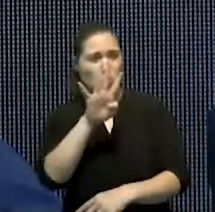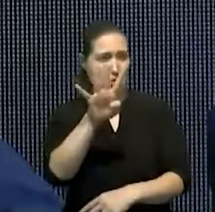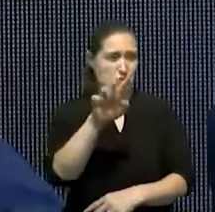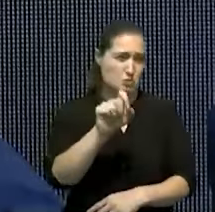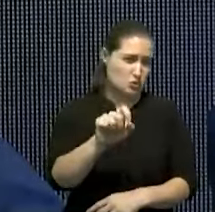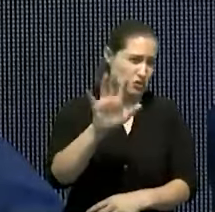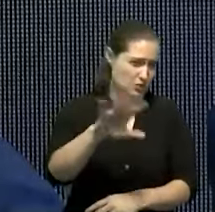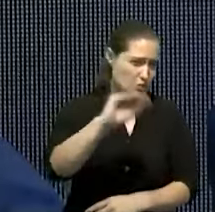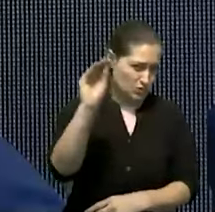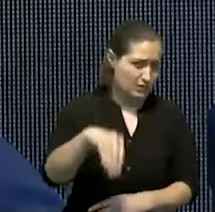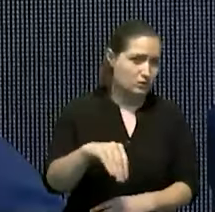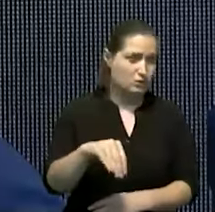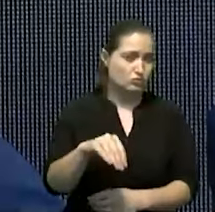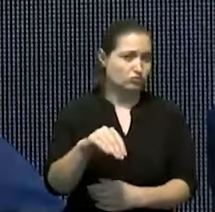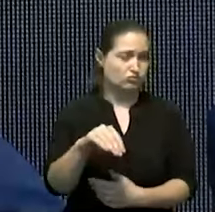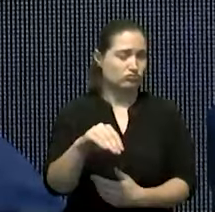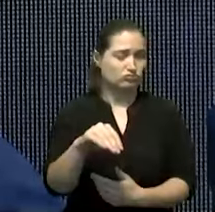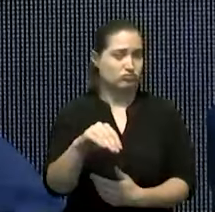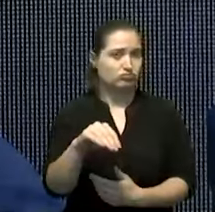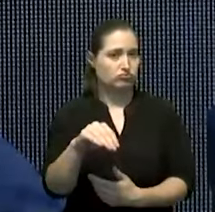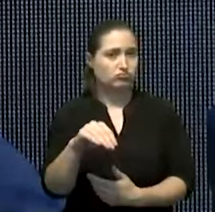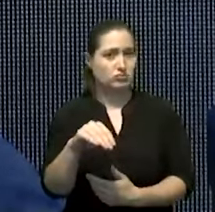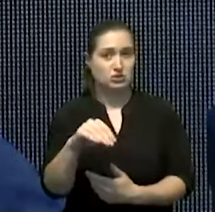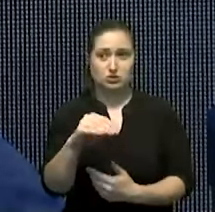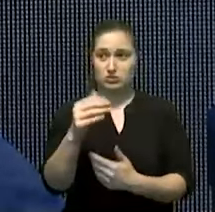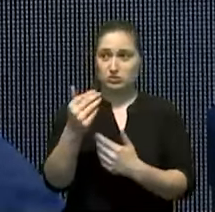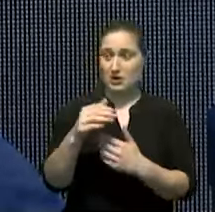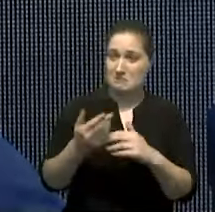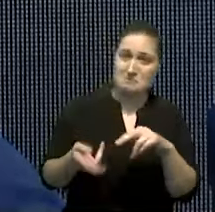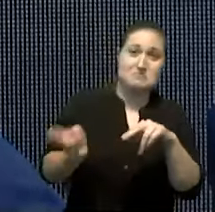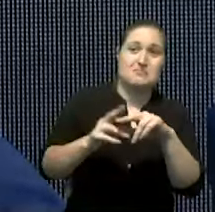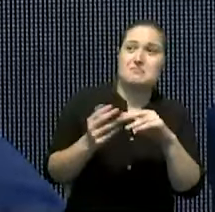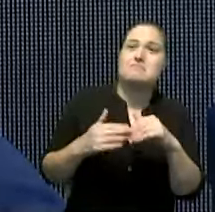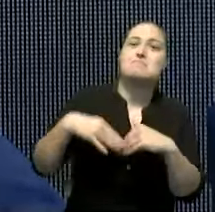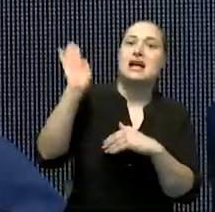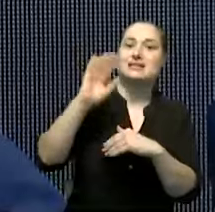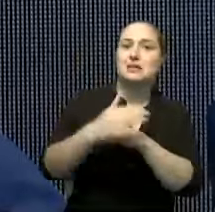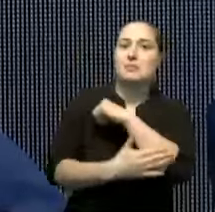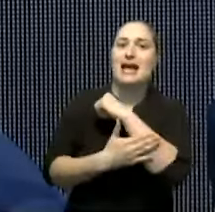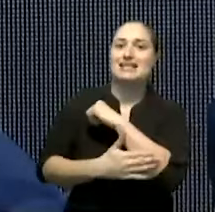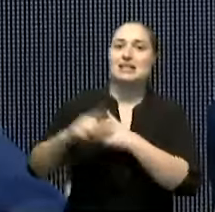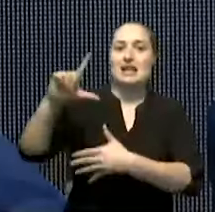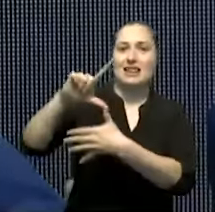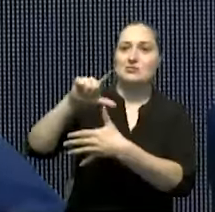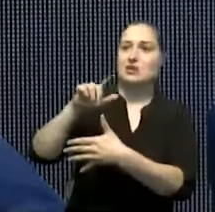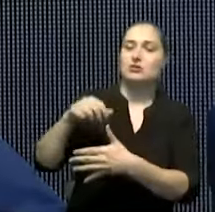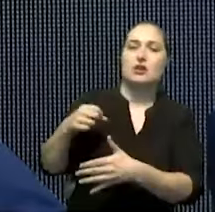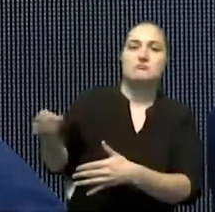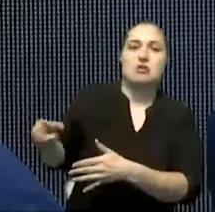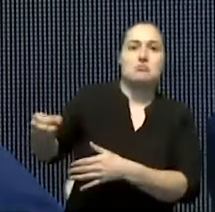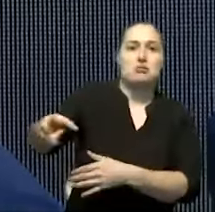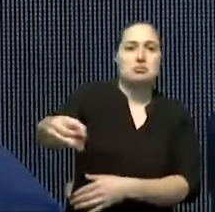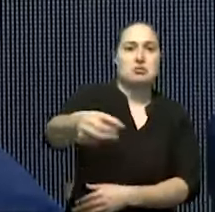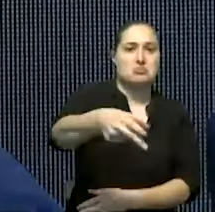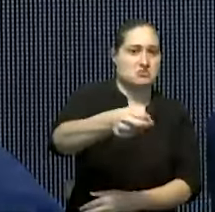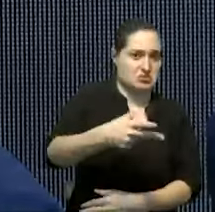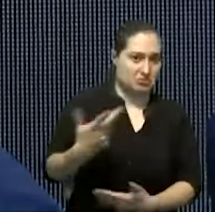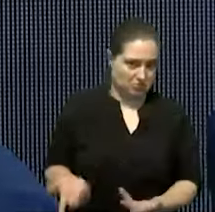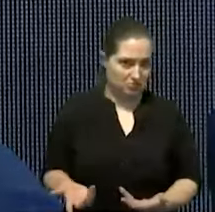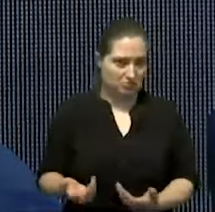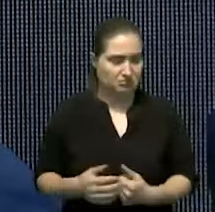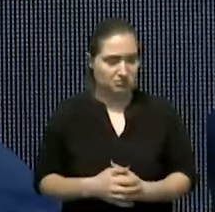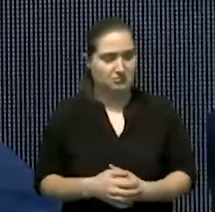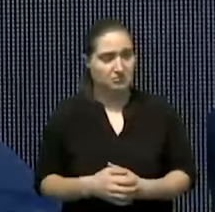por envidia de cualquier país en Latinoamérica y ya a partir de ahí como los